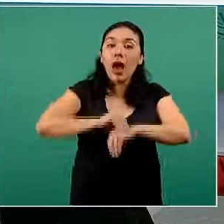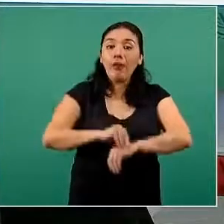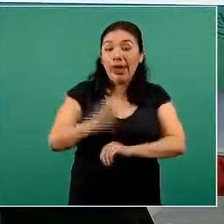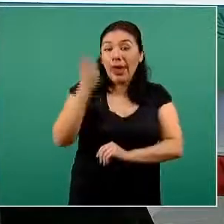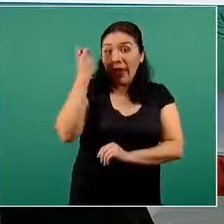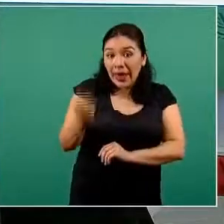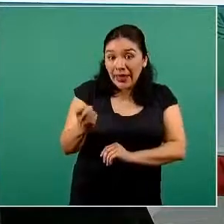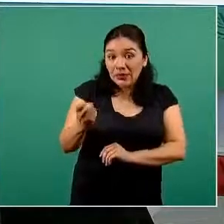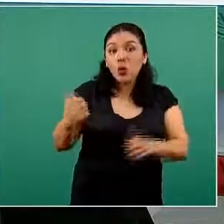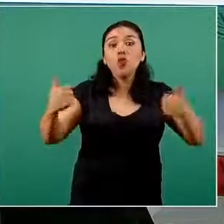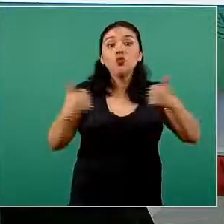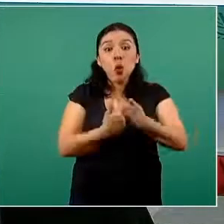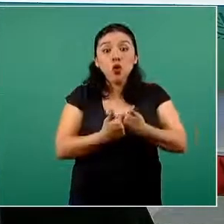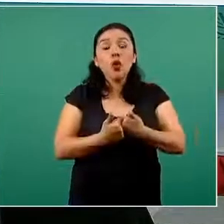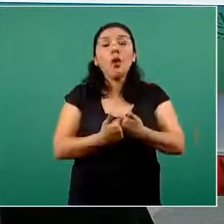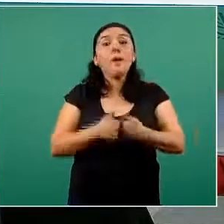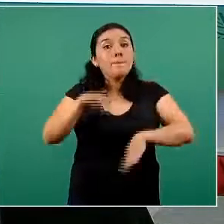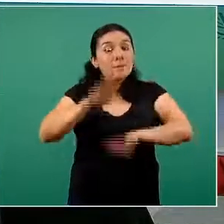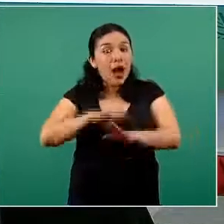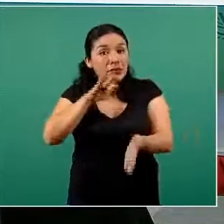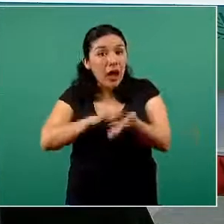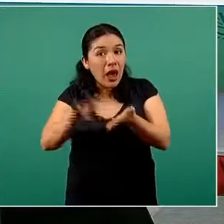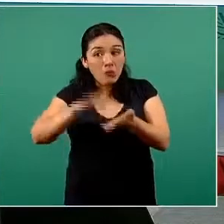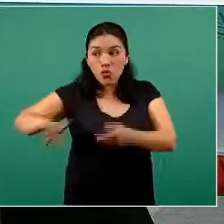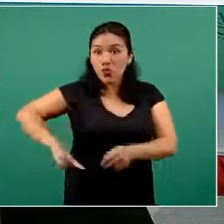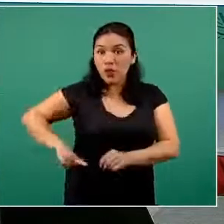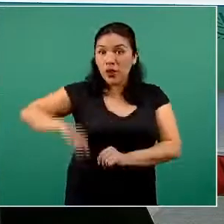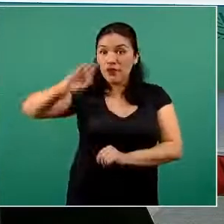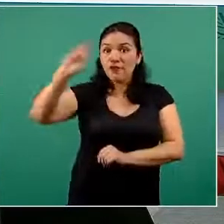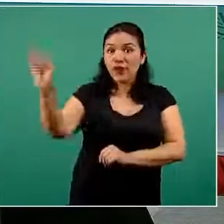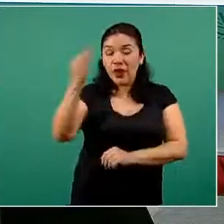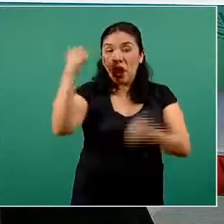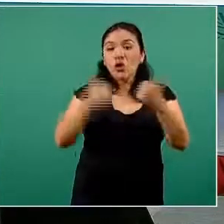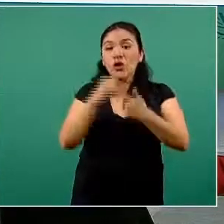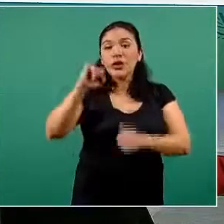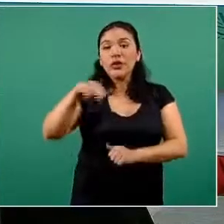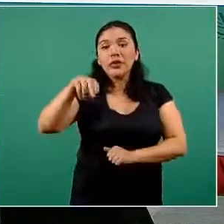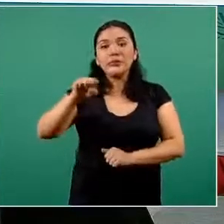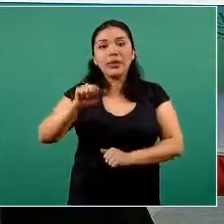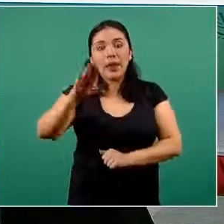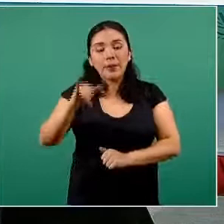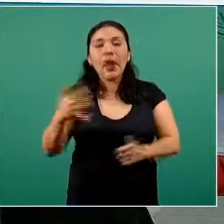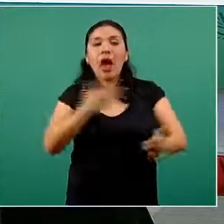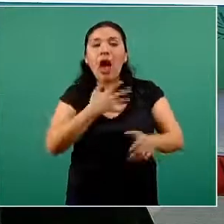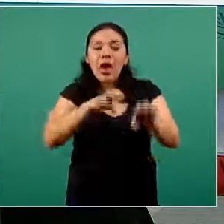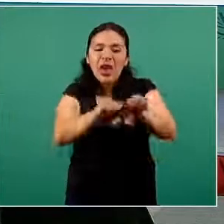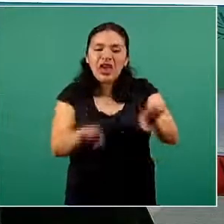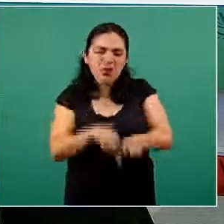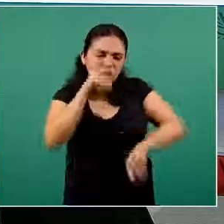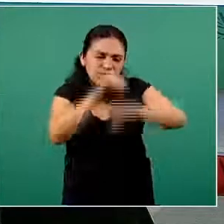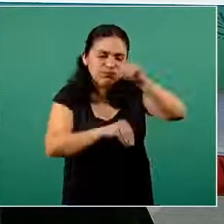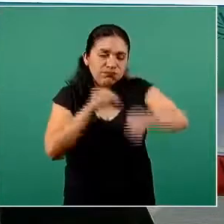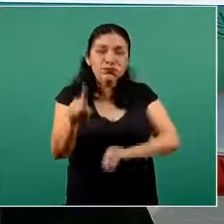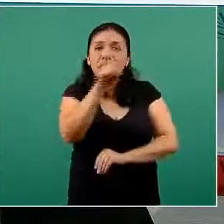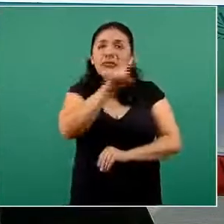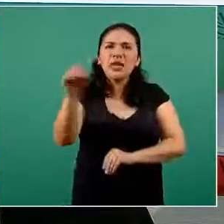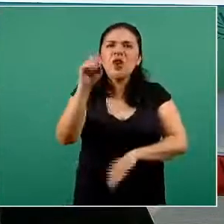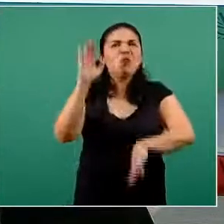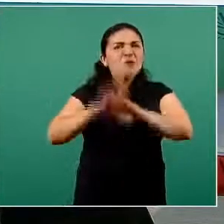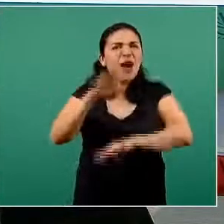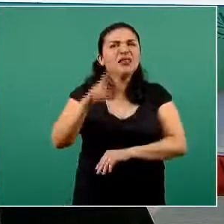estas, con gran apoyo por parte del gobierno federal a través del INSABI, fueron equipadas con más de 100